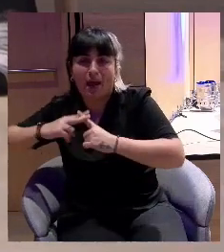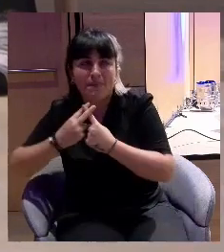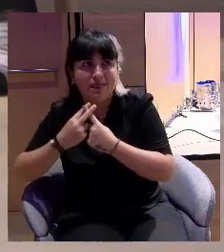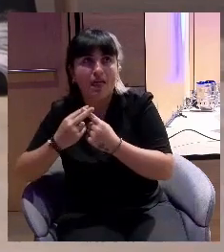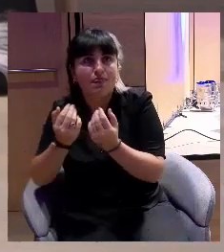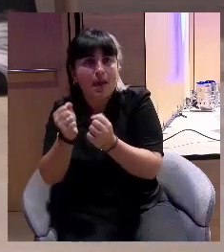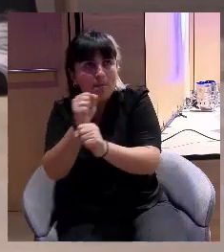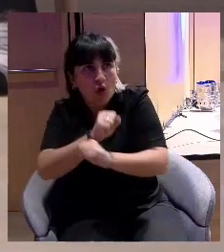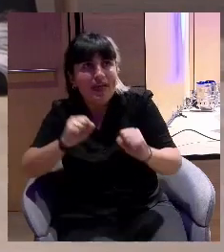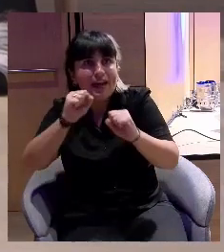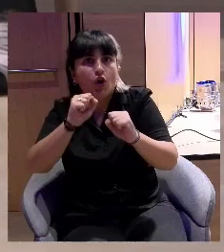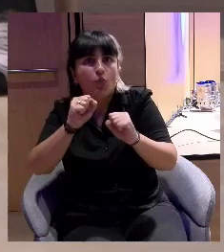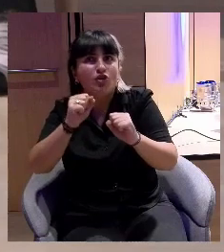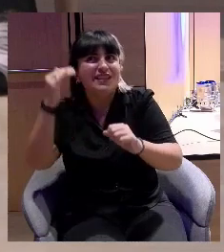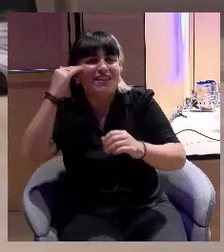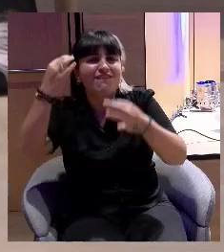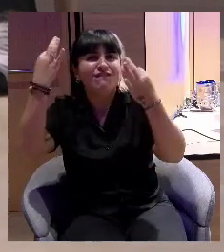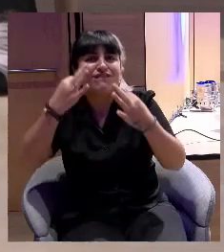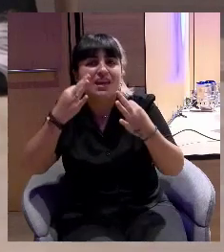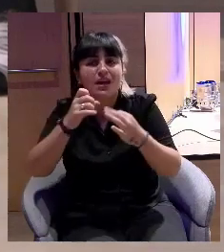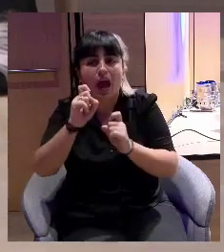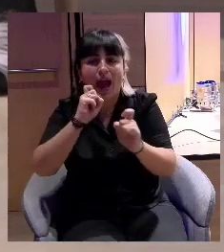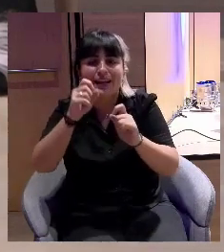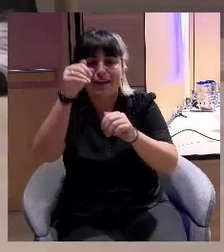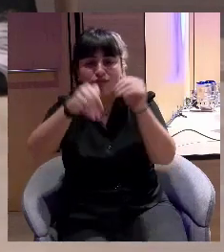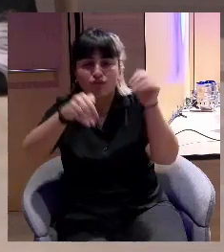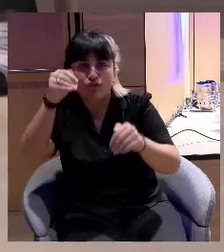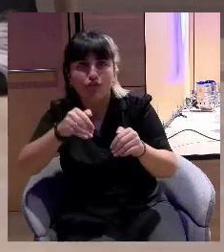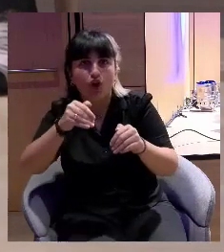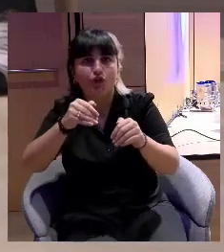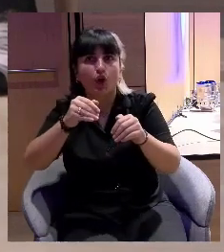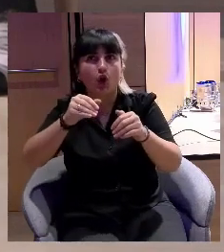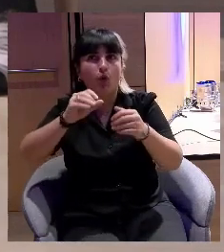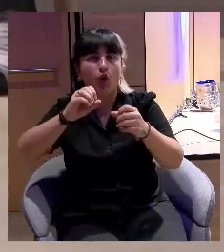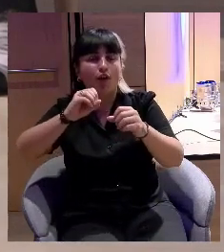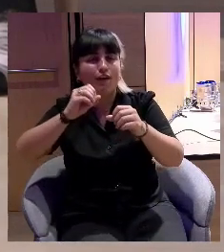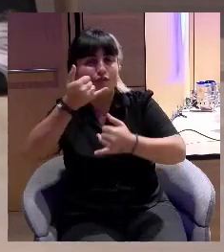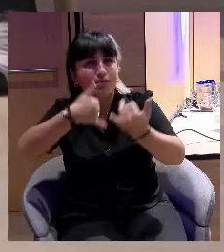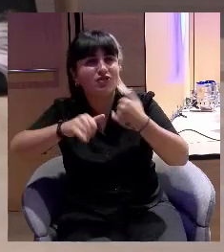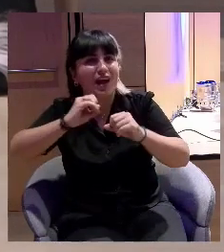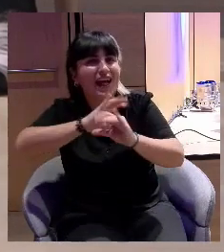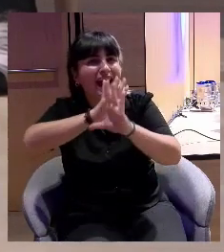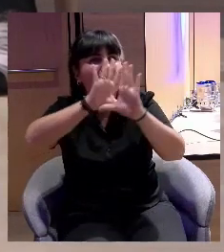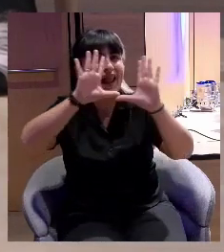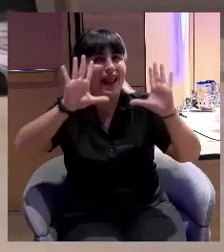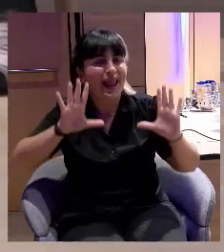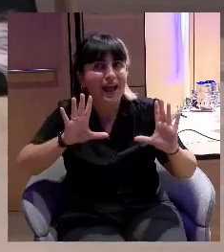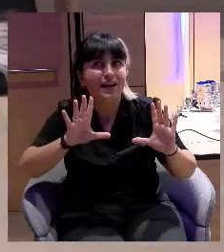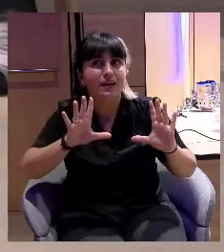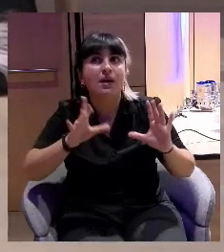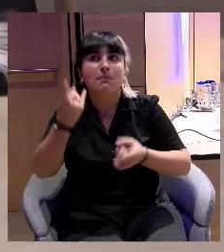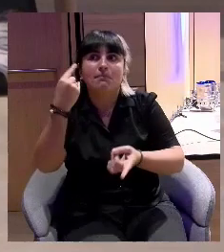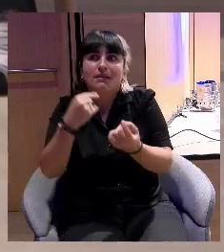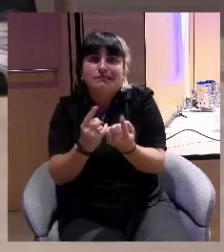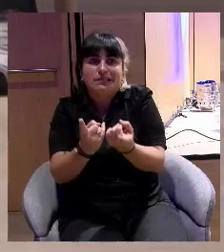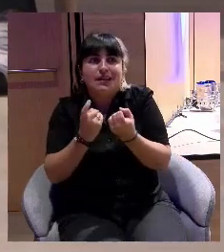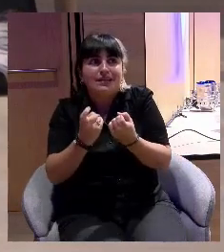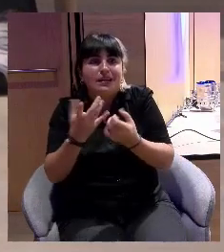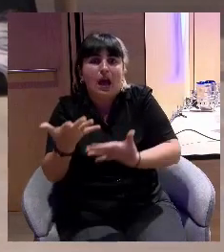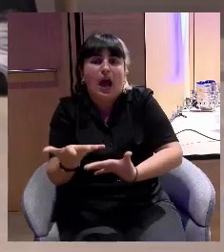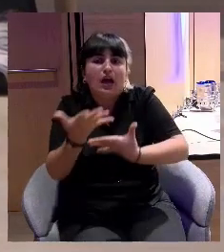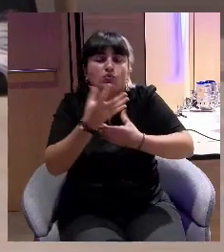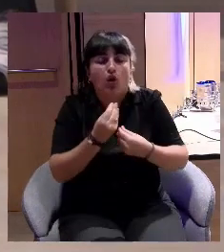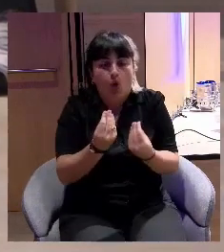ese conocimiento que pareciera que es medio abstracto, medio que algunas personas que sepan de leyes o